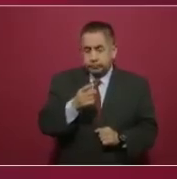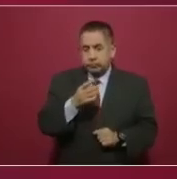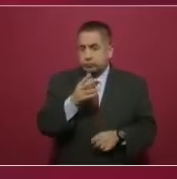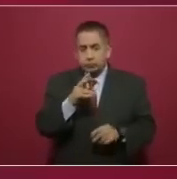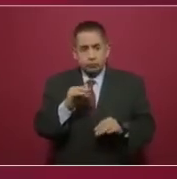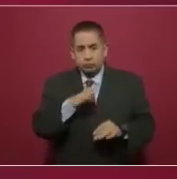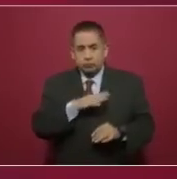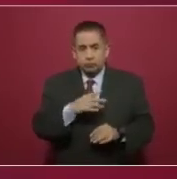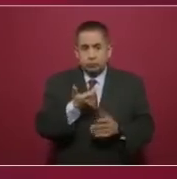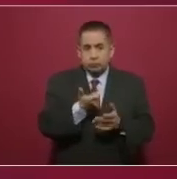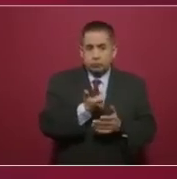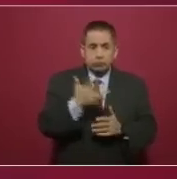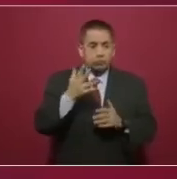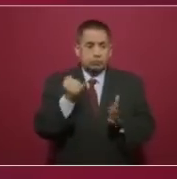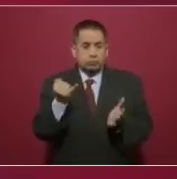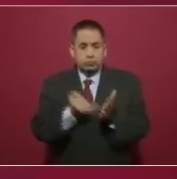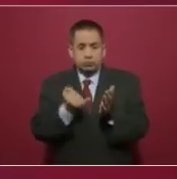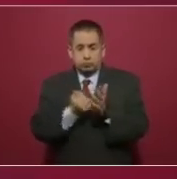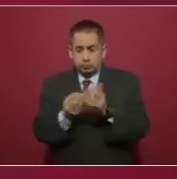aumentos de impuestos,